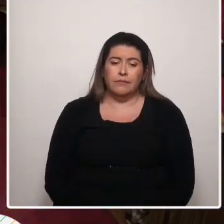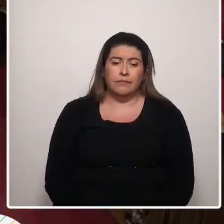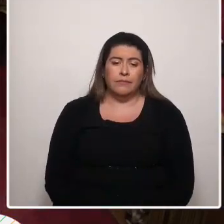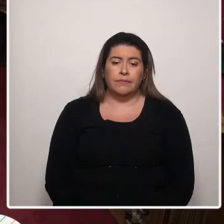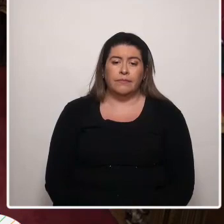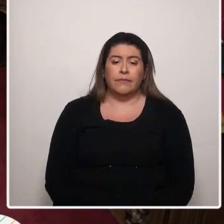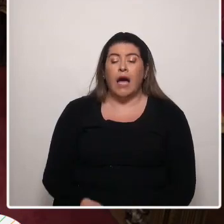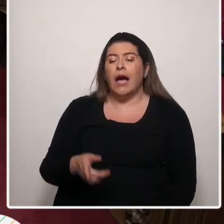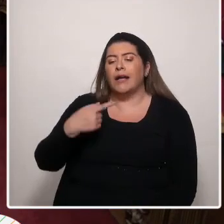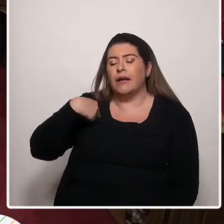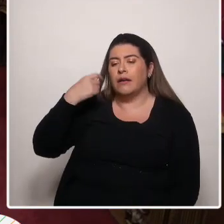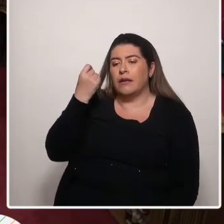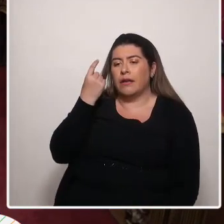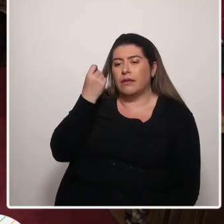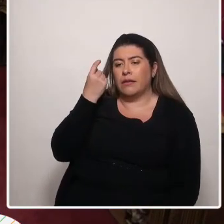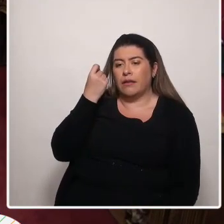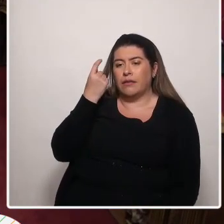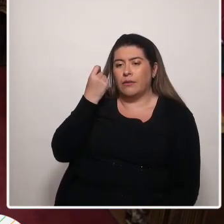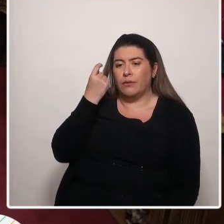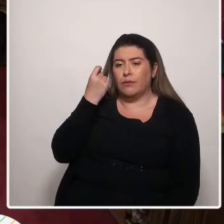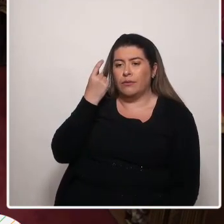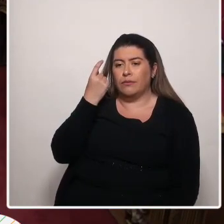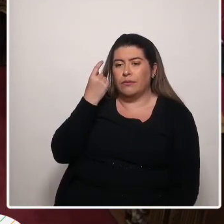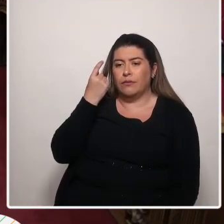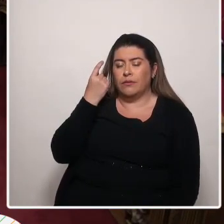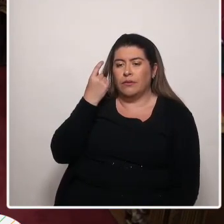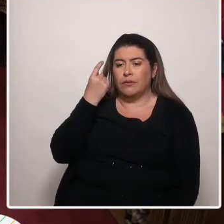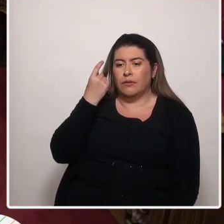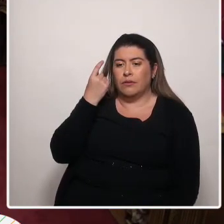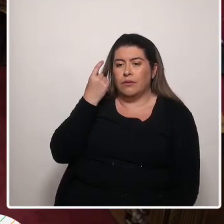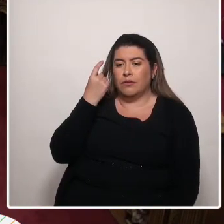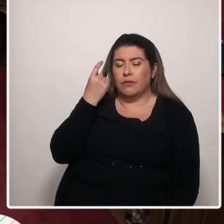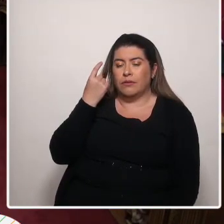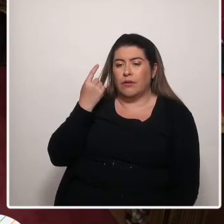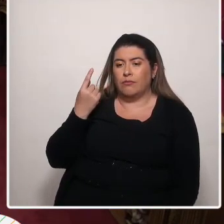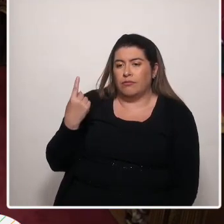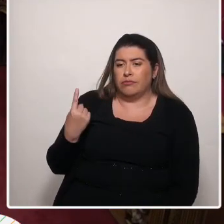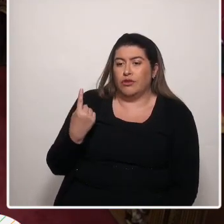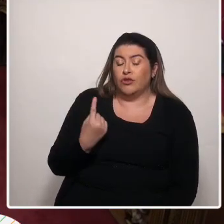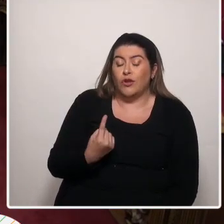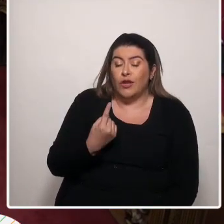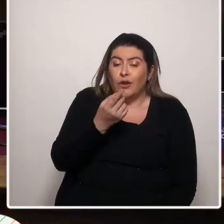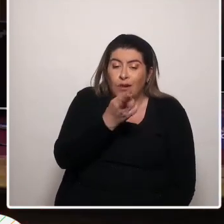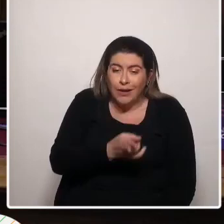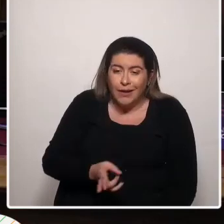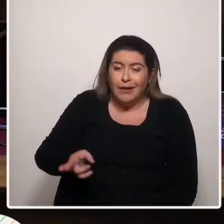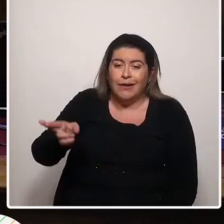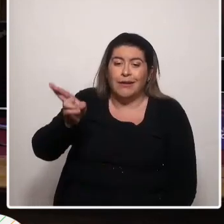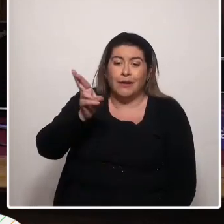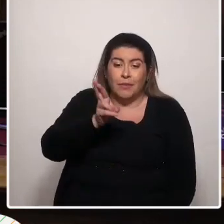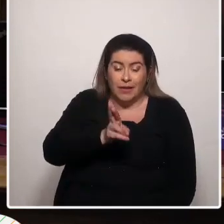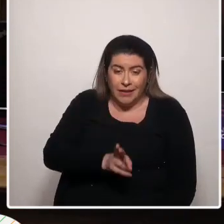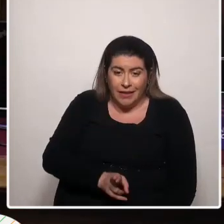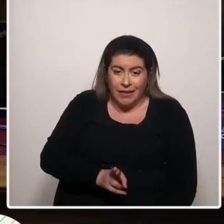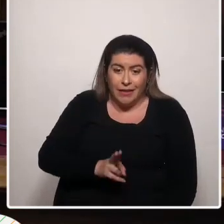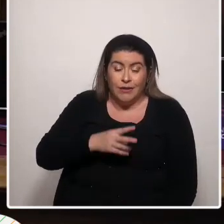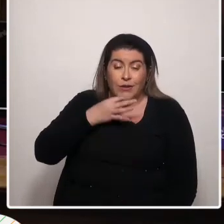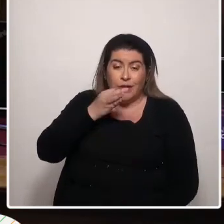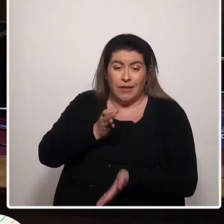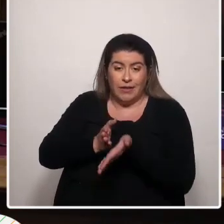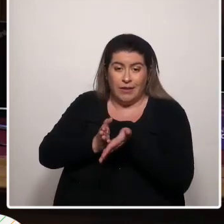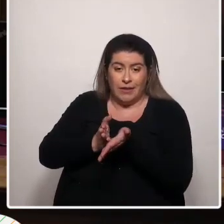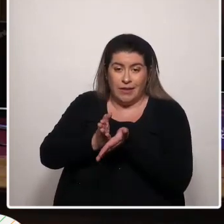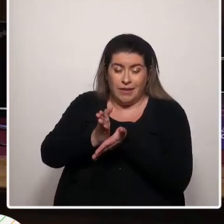Como no entiendo sobre el particular, como fui aludido, quiero reiterar, como dije al